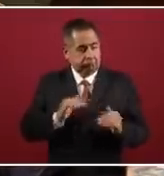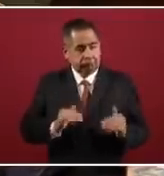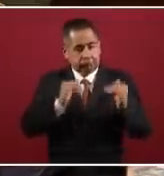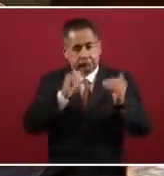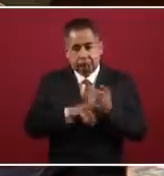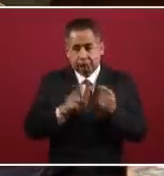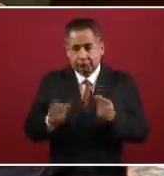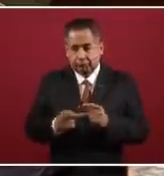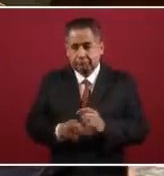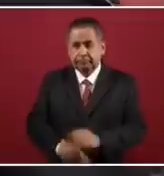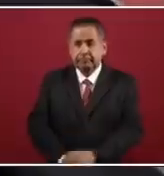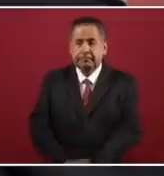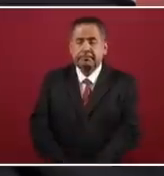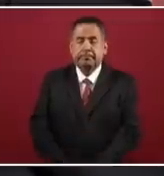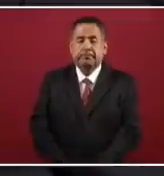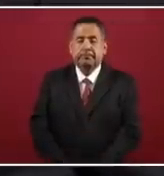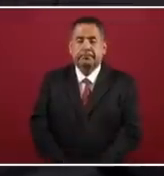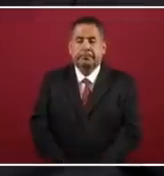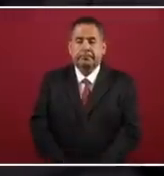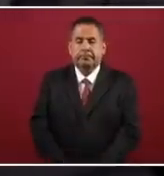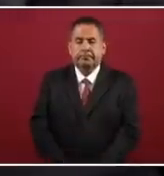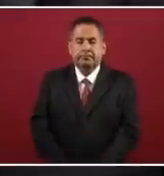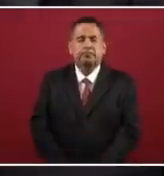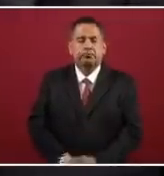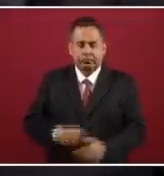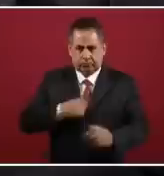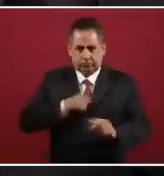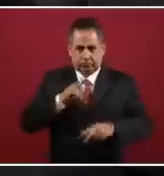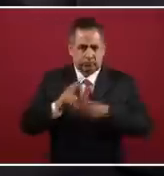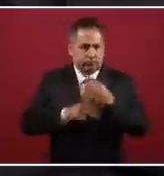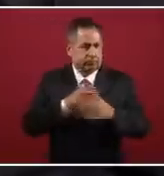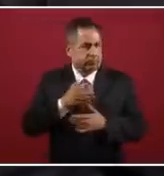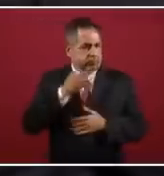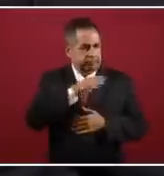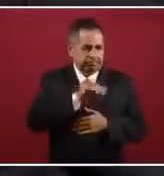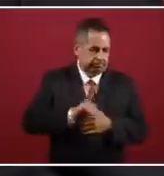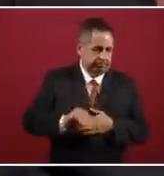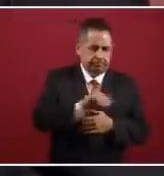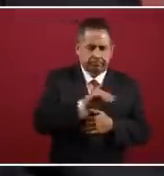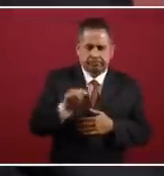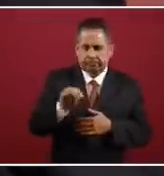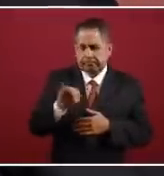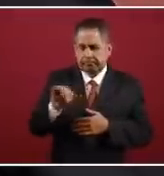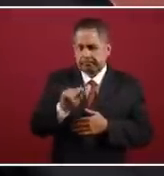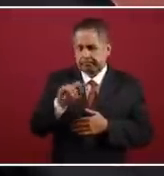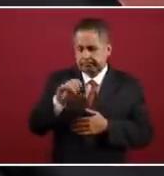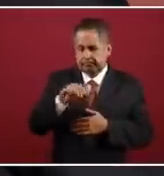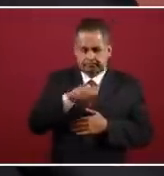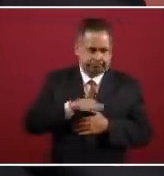primera pregunta. Bueno, yo voy a hacer una gira por la Mixteca.